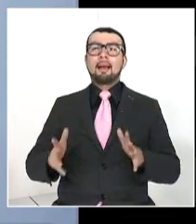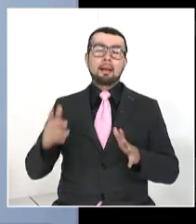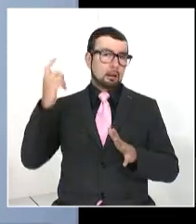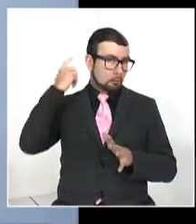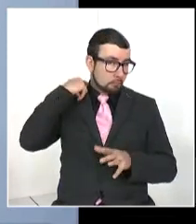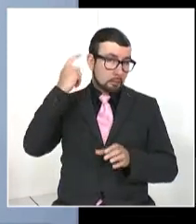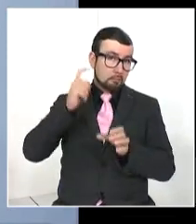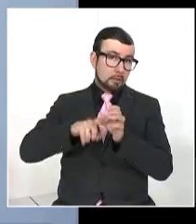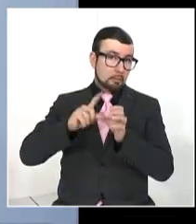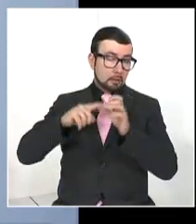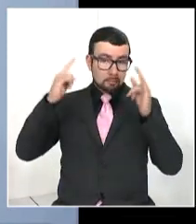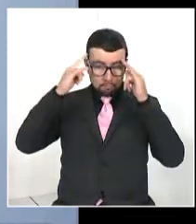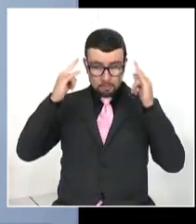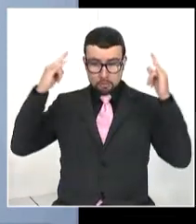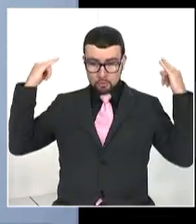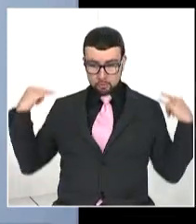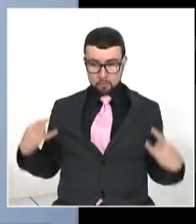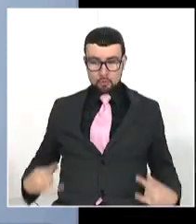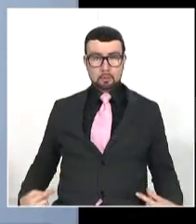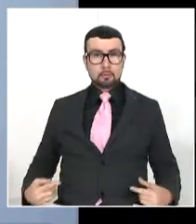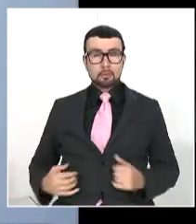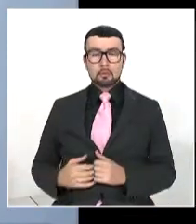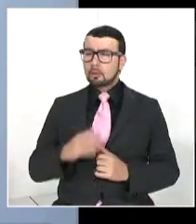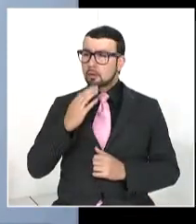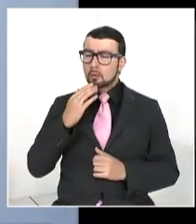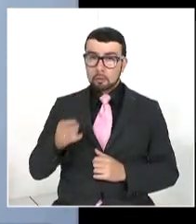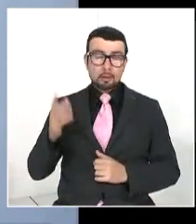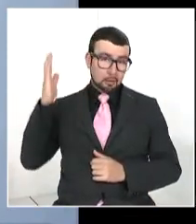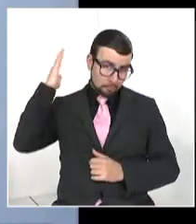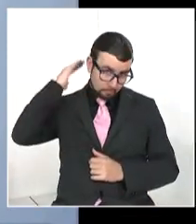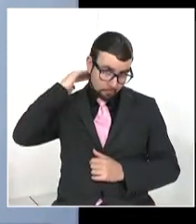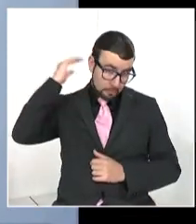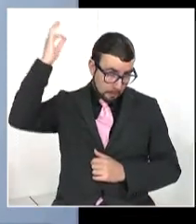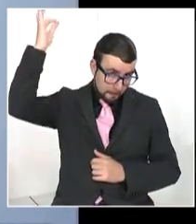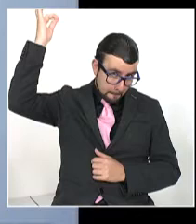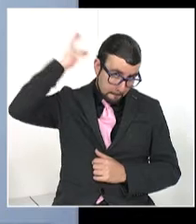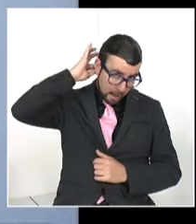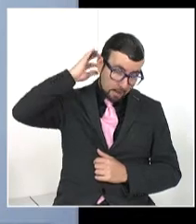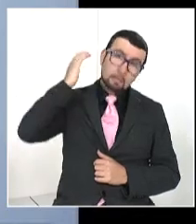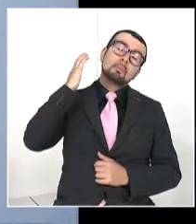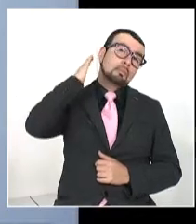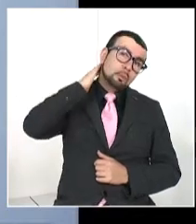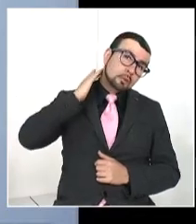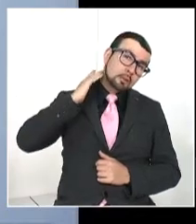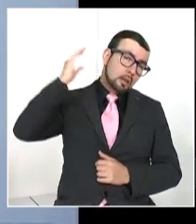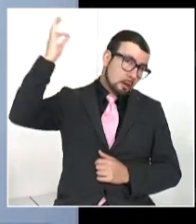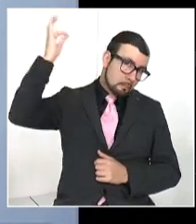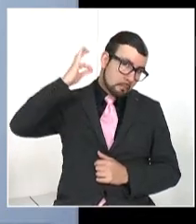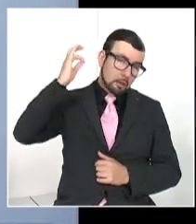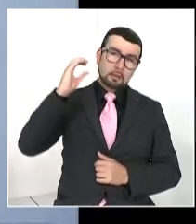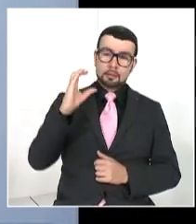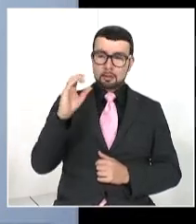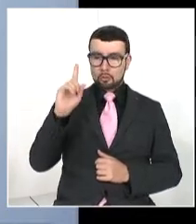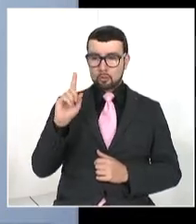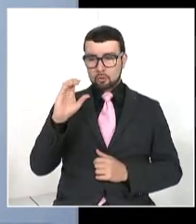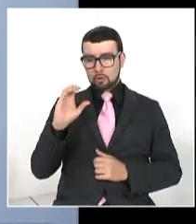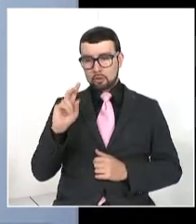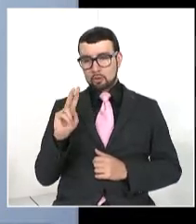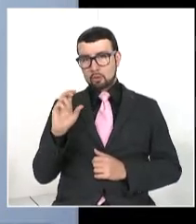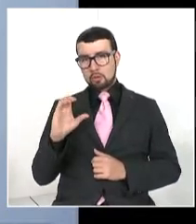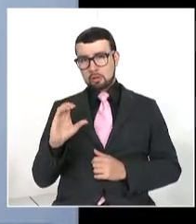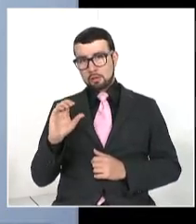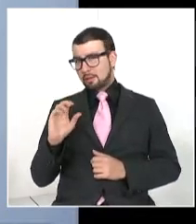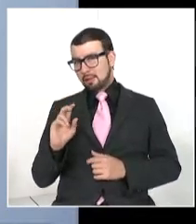ustedes ponen algo en la parte superior del cuello, una aguja, por decirlo así, que es C1, C2, C3, hasta